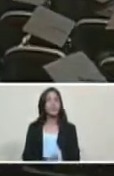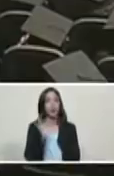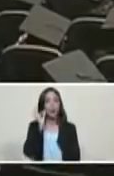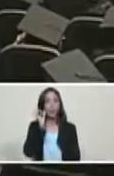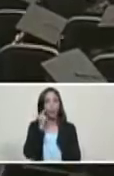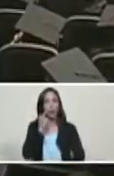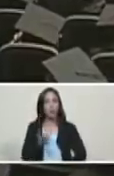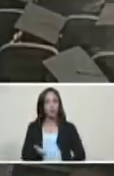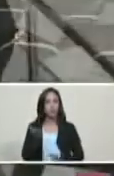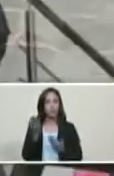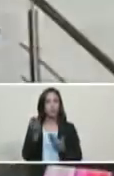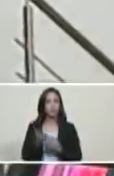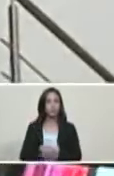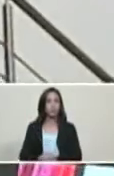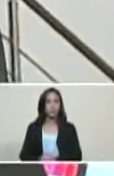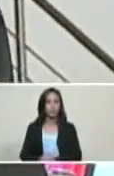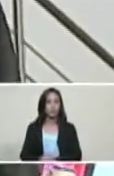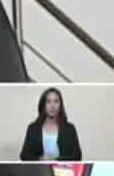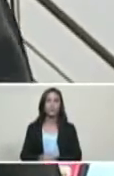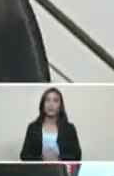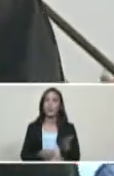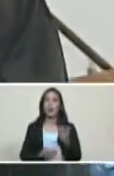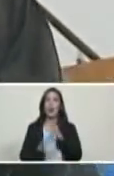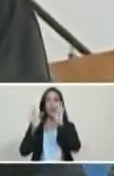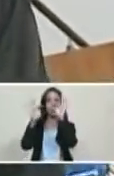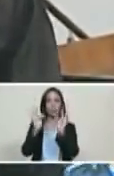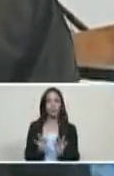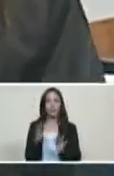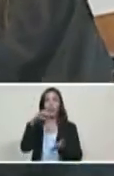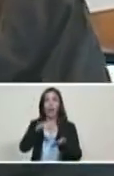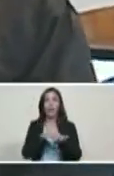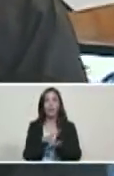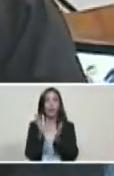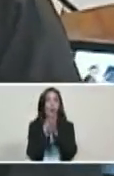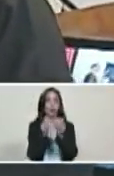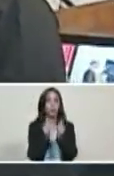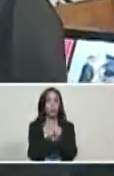Carolina Gascón Vaca, mención física del Estado Anzoátegui.